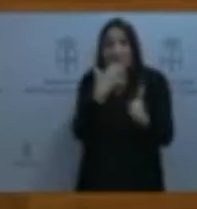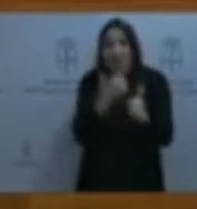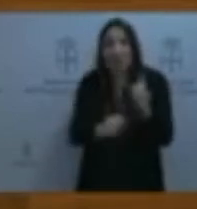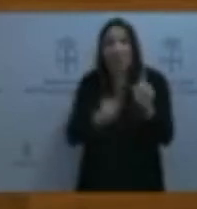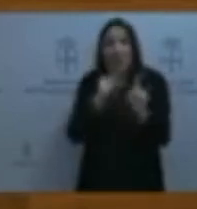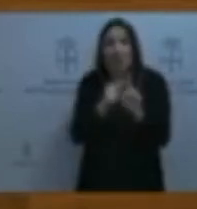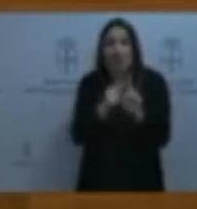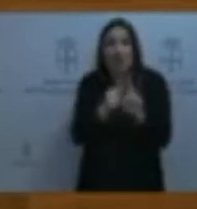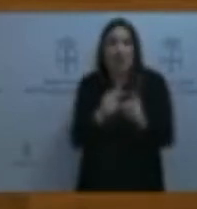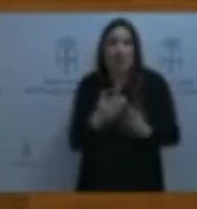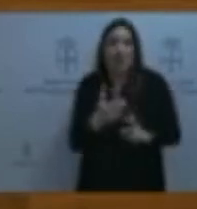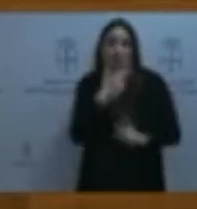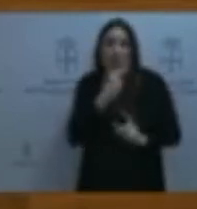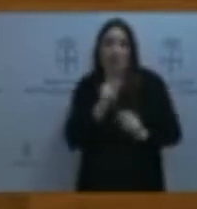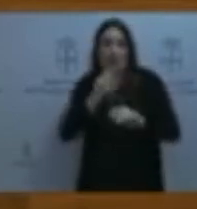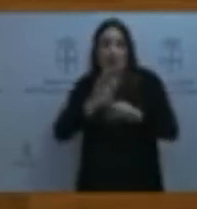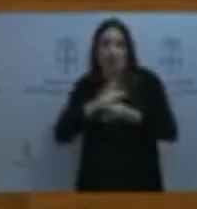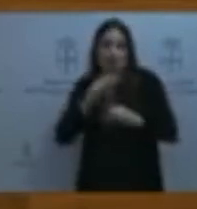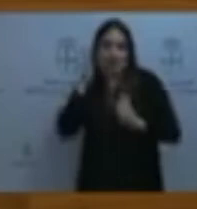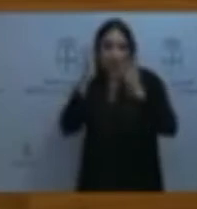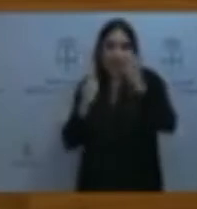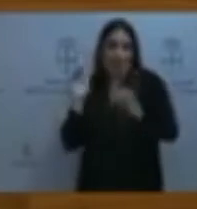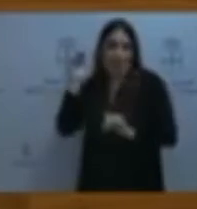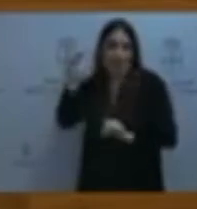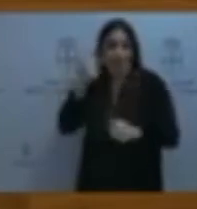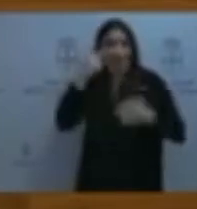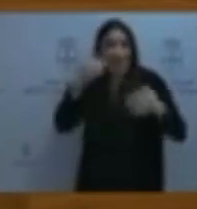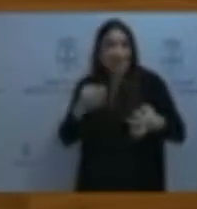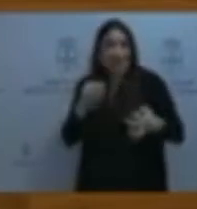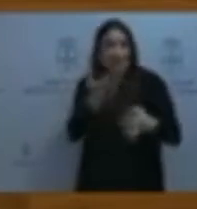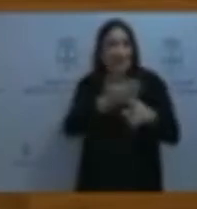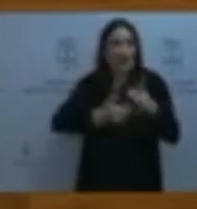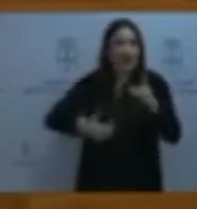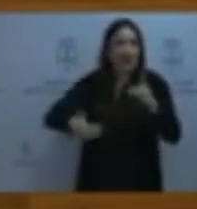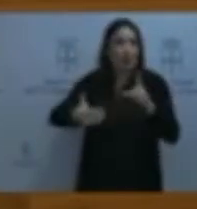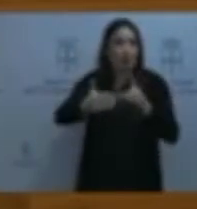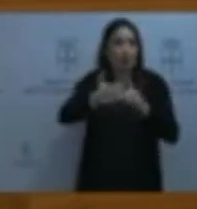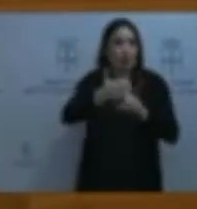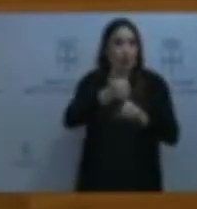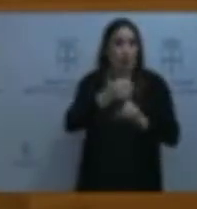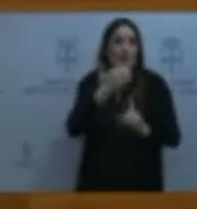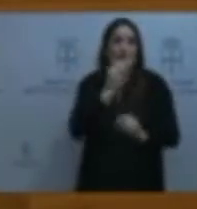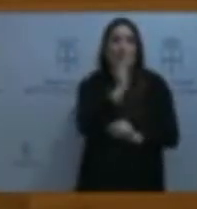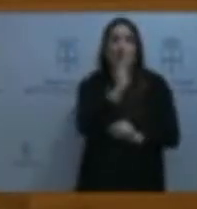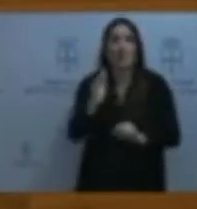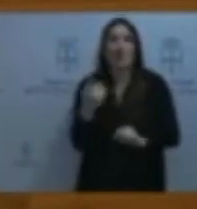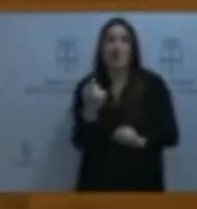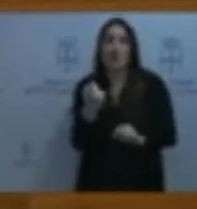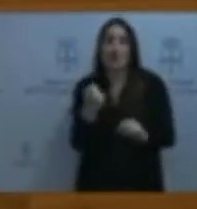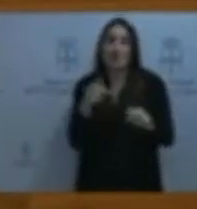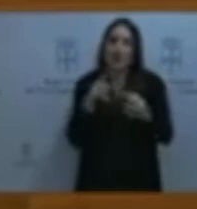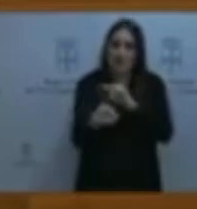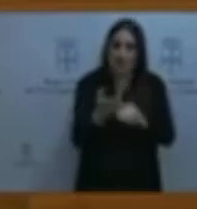la ganadería extensiva, y es que realmente las soluciones de daños pasen por las medidas preventivas. Por eso